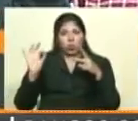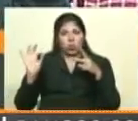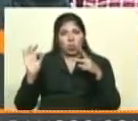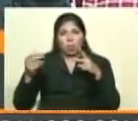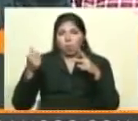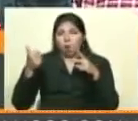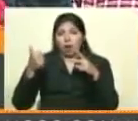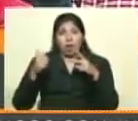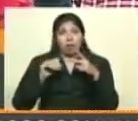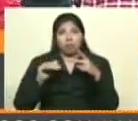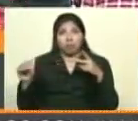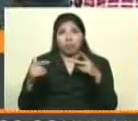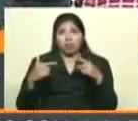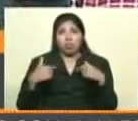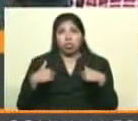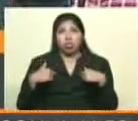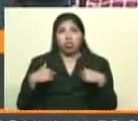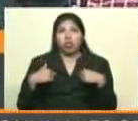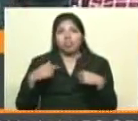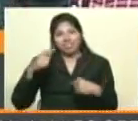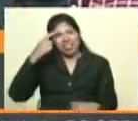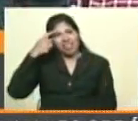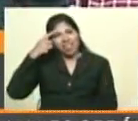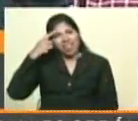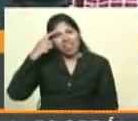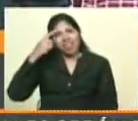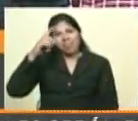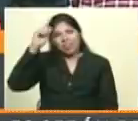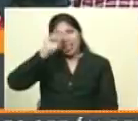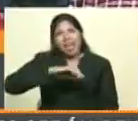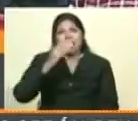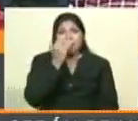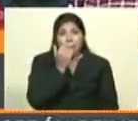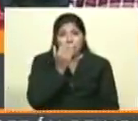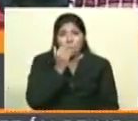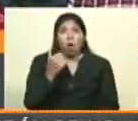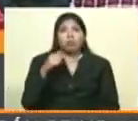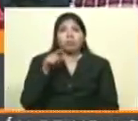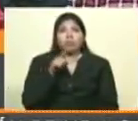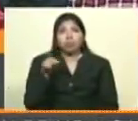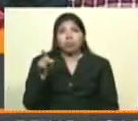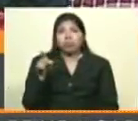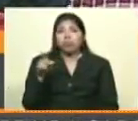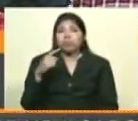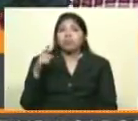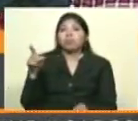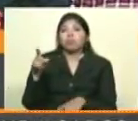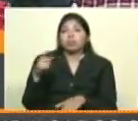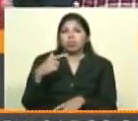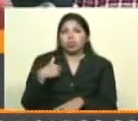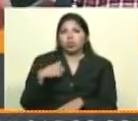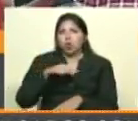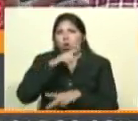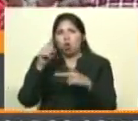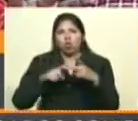Voy a tener un debate con Henry Falcón. Voy a tener un debate con Javier Bertucci.